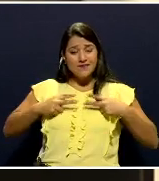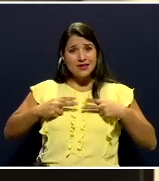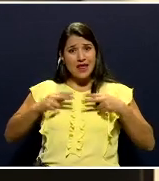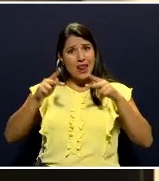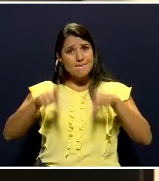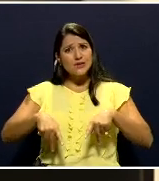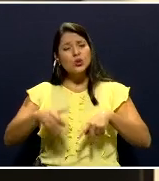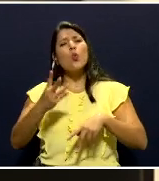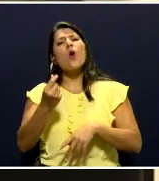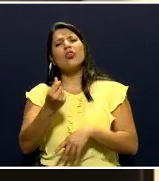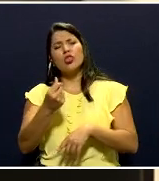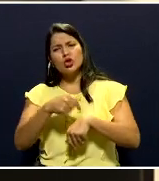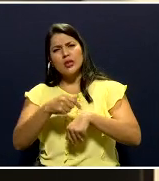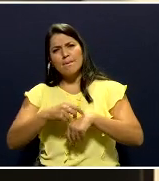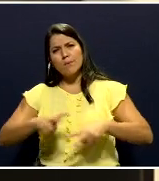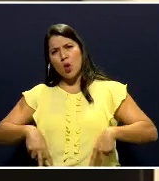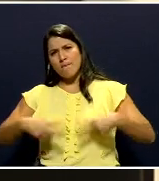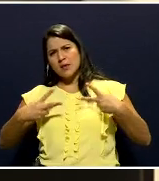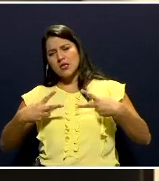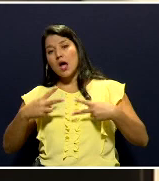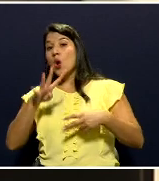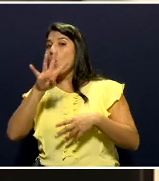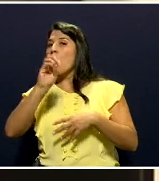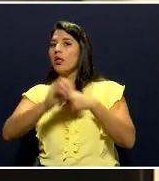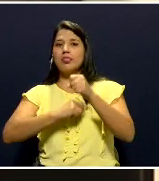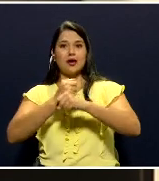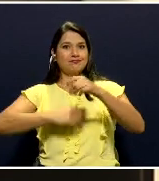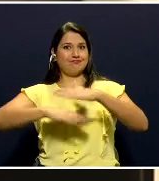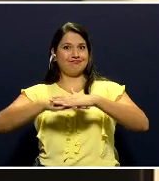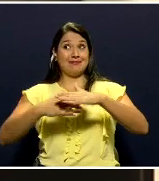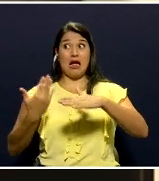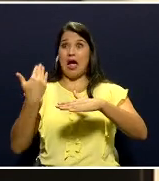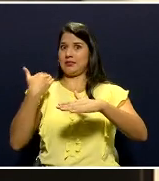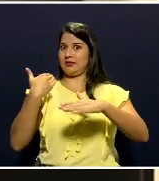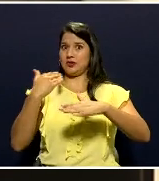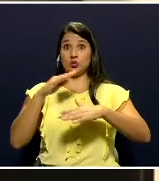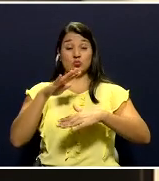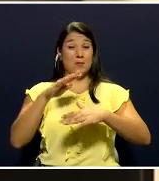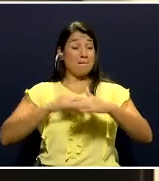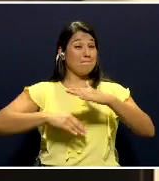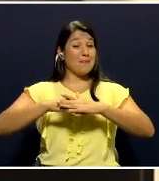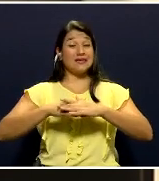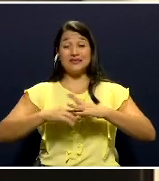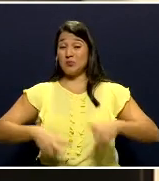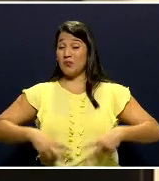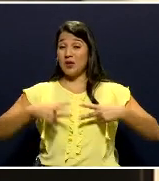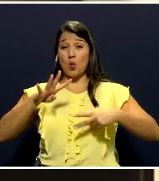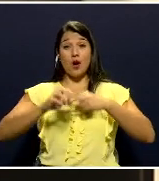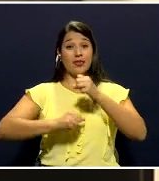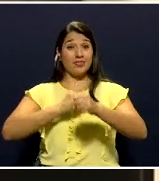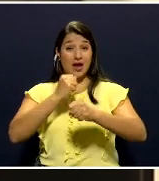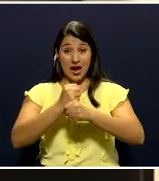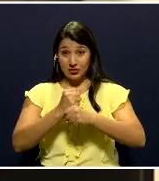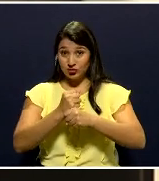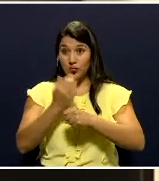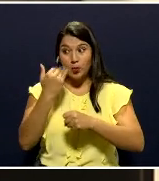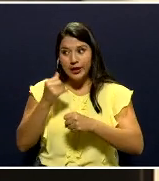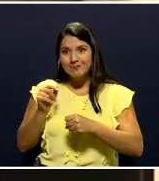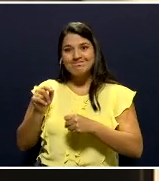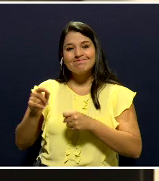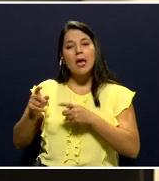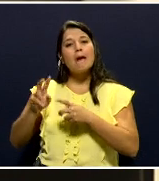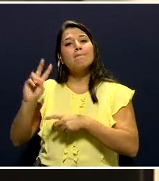años. Es decir, nosotros no vivíamos más de 40 años. Con el control de las infecciones empezó a incrementar